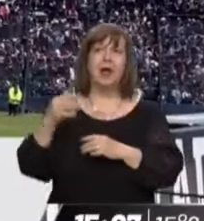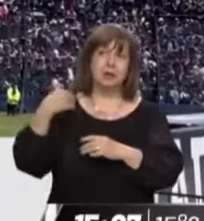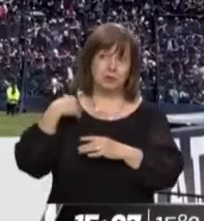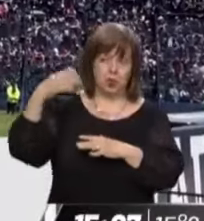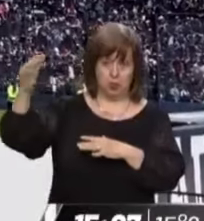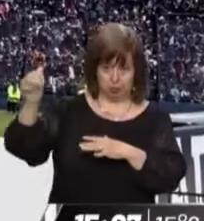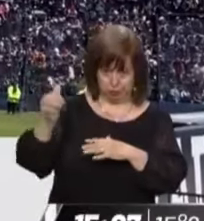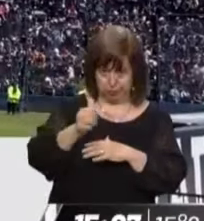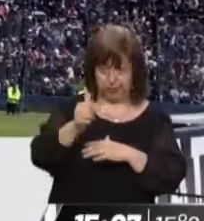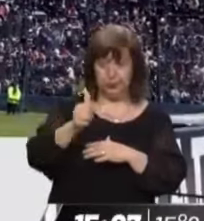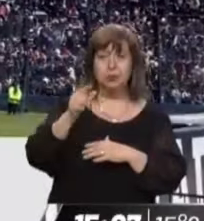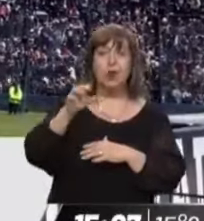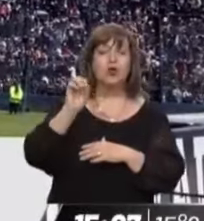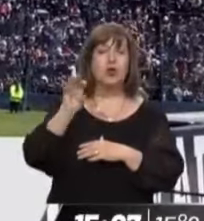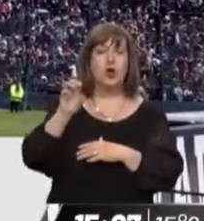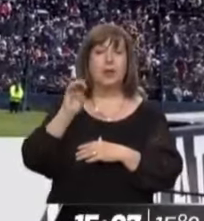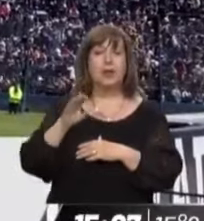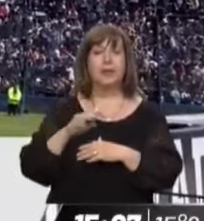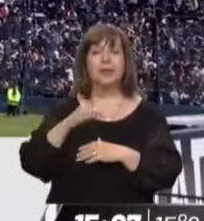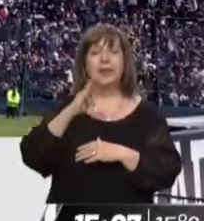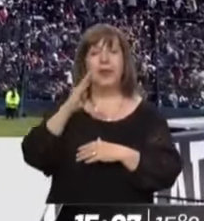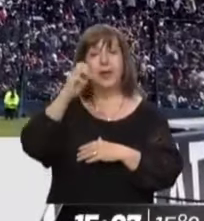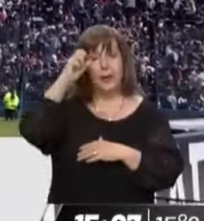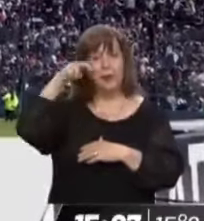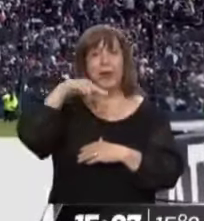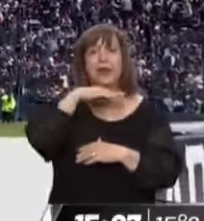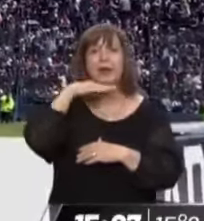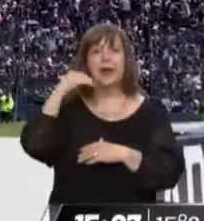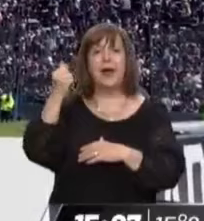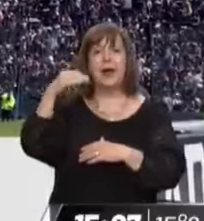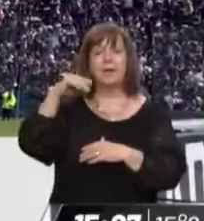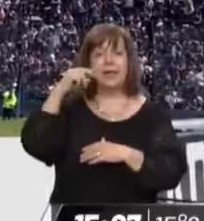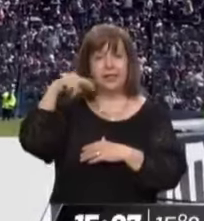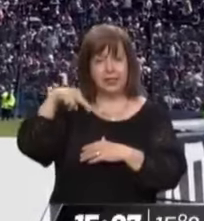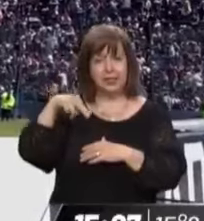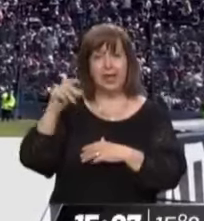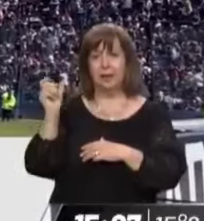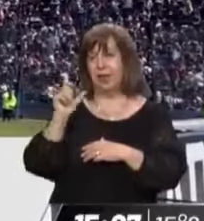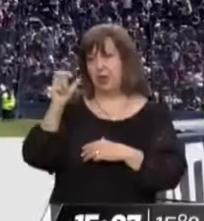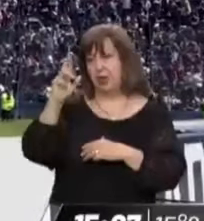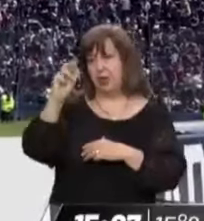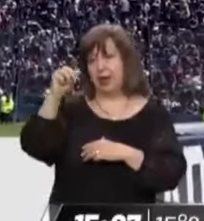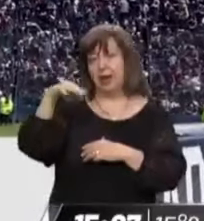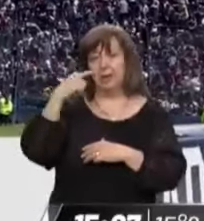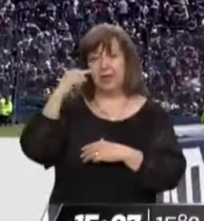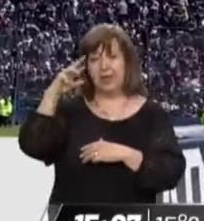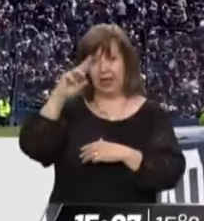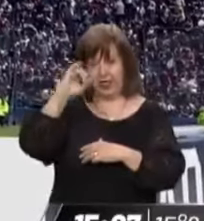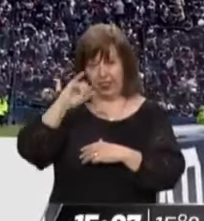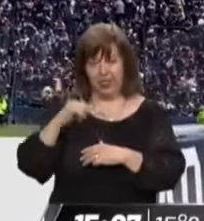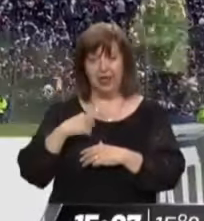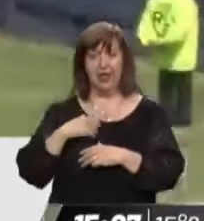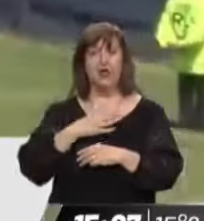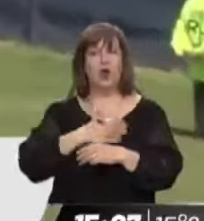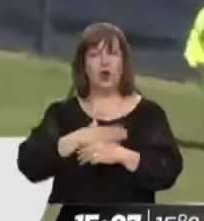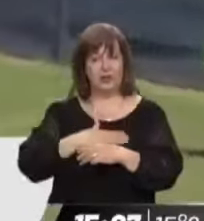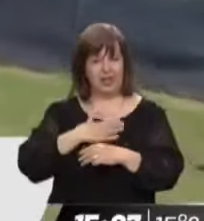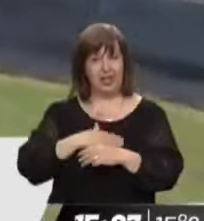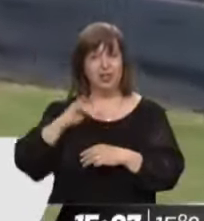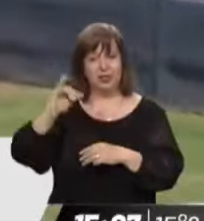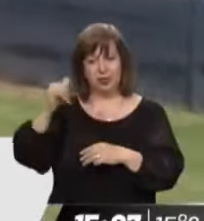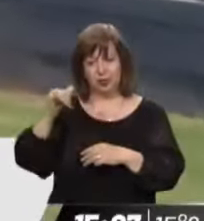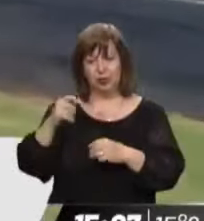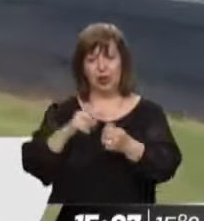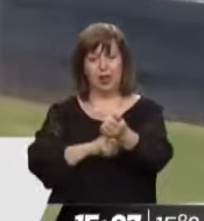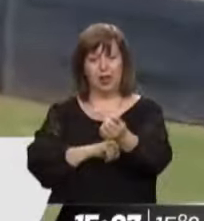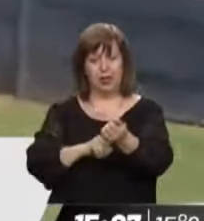arriba. Sí. ¿Cómo te llamas? Benjamín Ramírez. Benjamín, ¿cómo estás? ¿Estás contento o no? Sí, muy. Aguante la lepra. Ahora